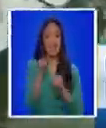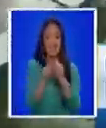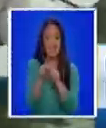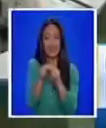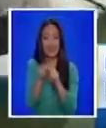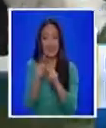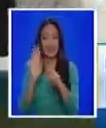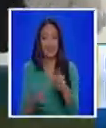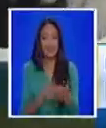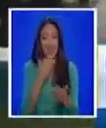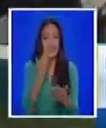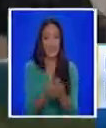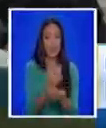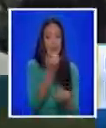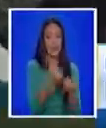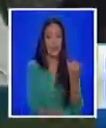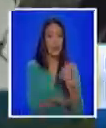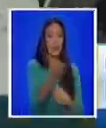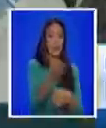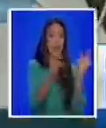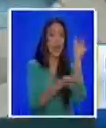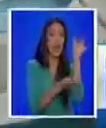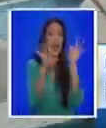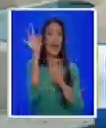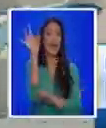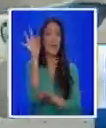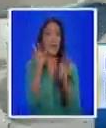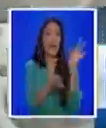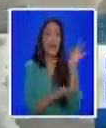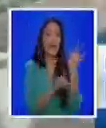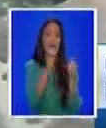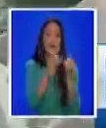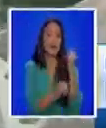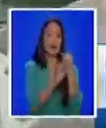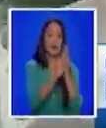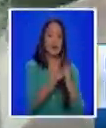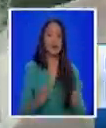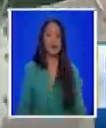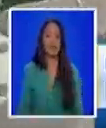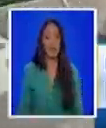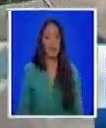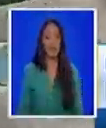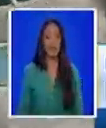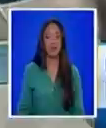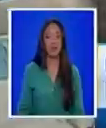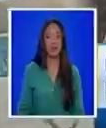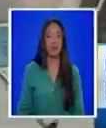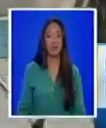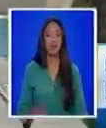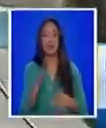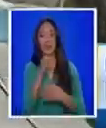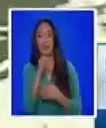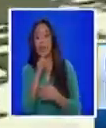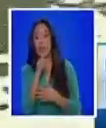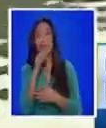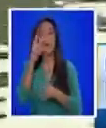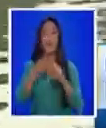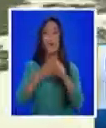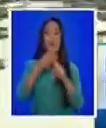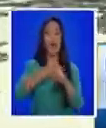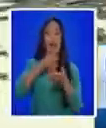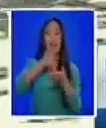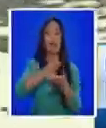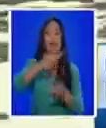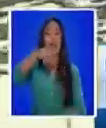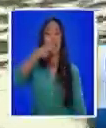final, Grupo Prisma, mis gemelos queridos, ya llegan acá. Mercado Central quedó en segundo lugar. Comité del Pueblo en primer lugar.